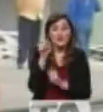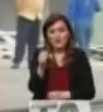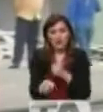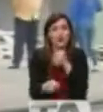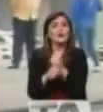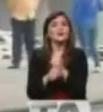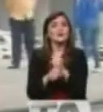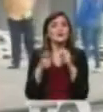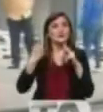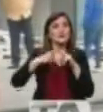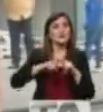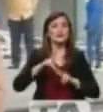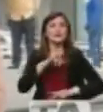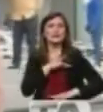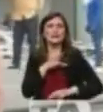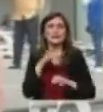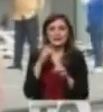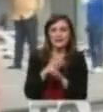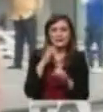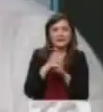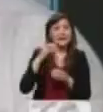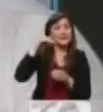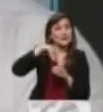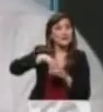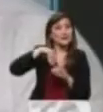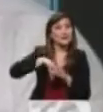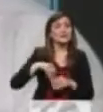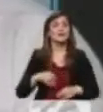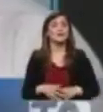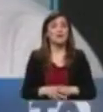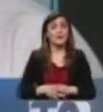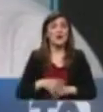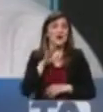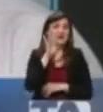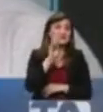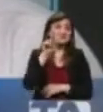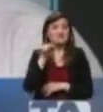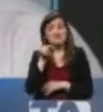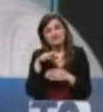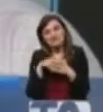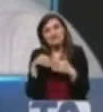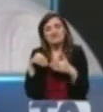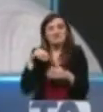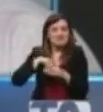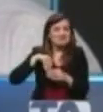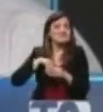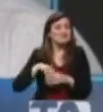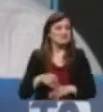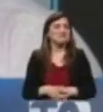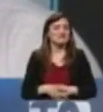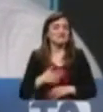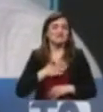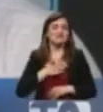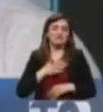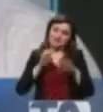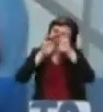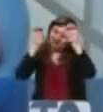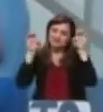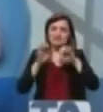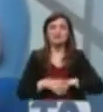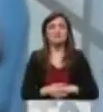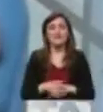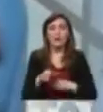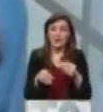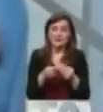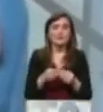anuales comienzan ya a calcular el ahorro. De más o menos 7 mil dólares, es decir, ahí vamos a tener un ahorro que lo vamos a reinvertir. Pero